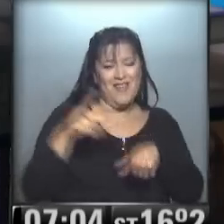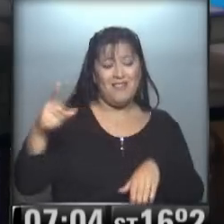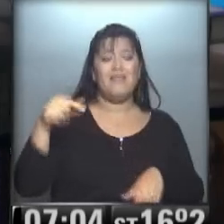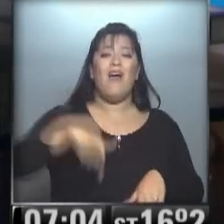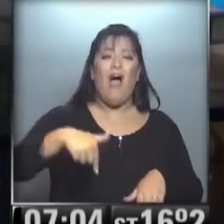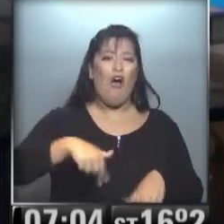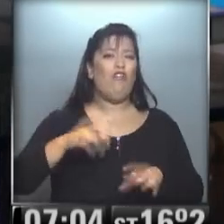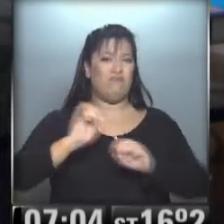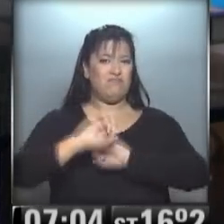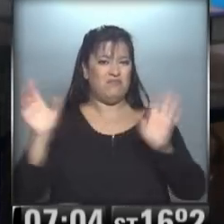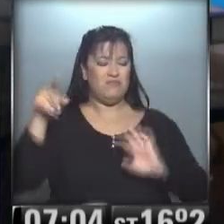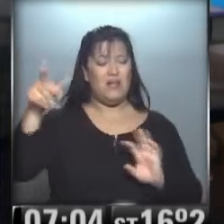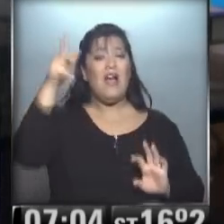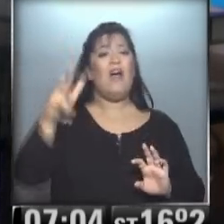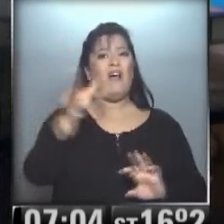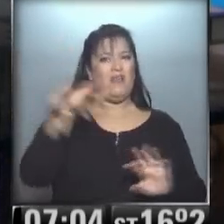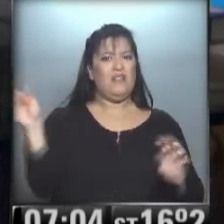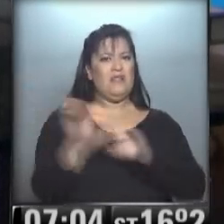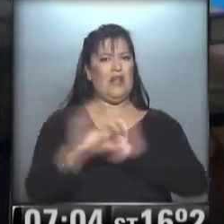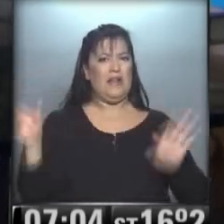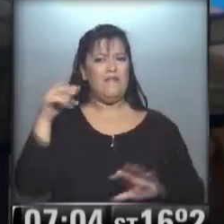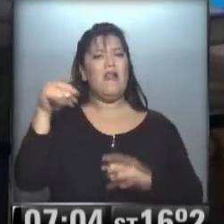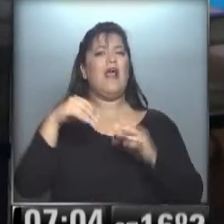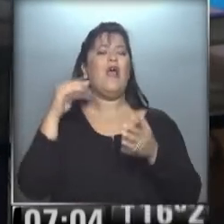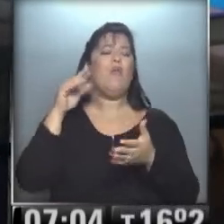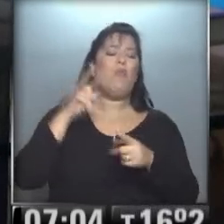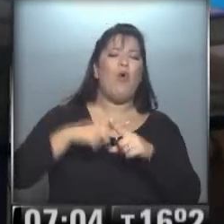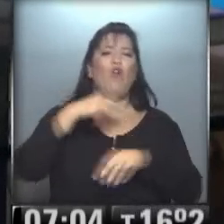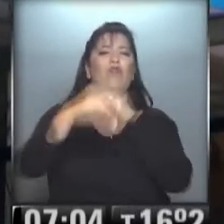está atravesando, como decía Juan Carlos, una tragedia familiar. Absolutamente. Estaremos con más detalles.